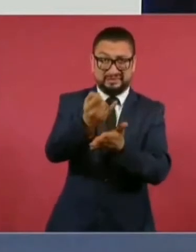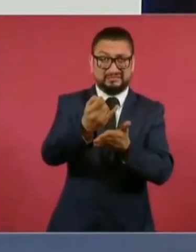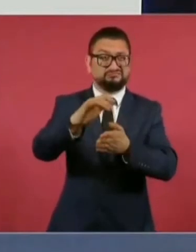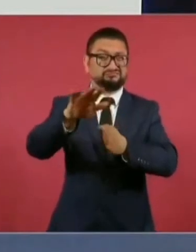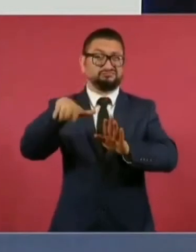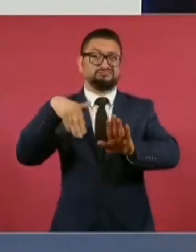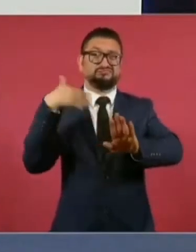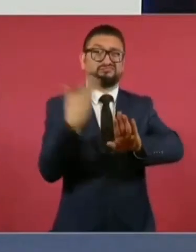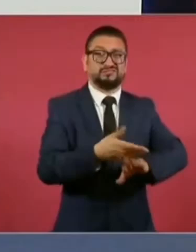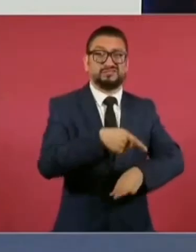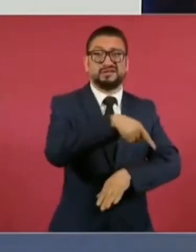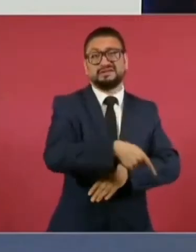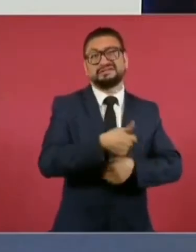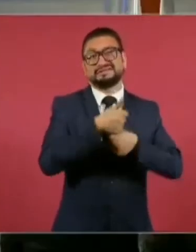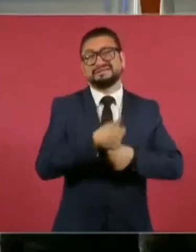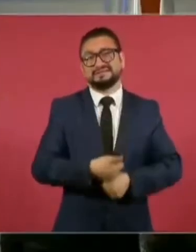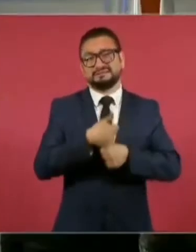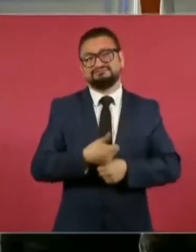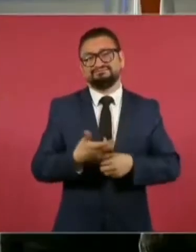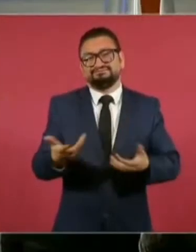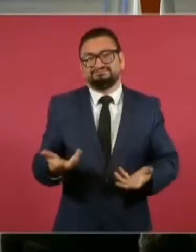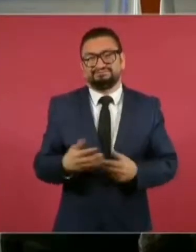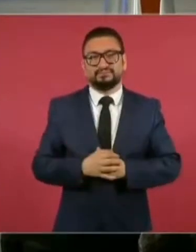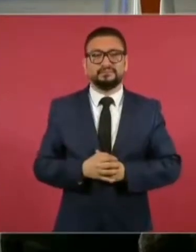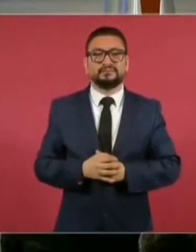de una víctima. Adelante.